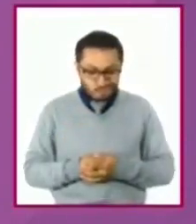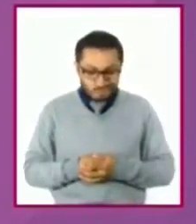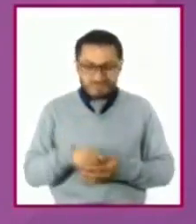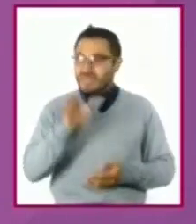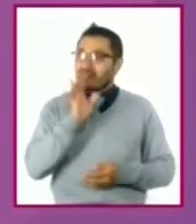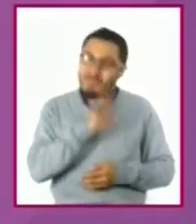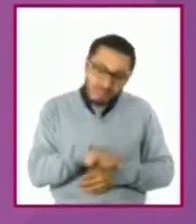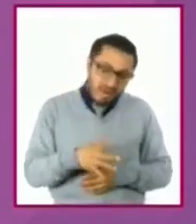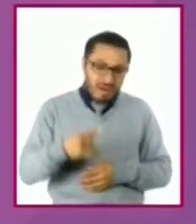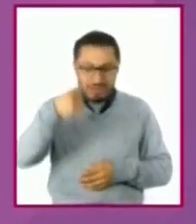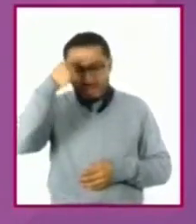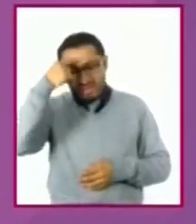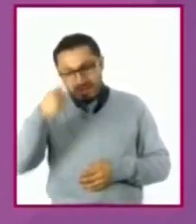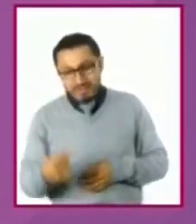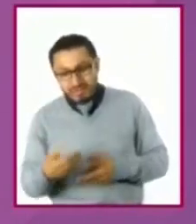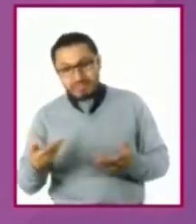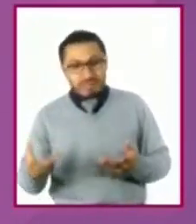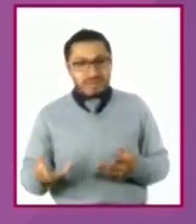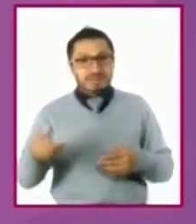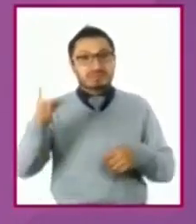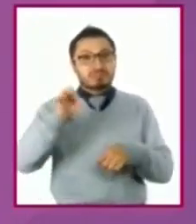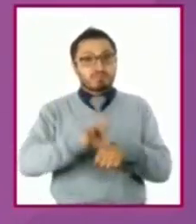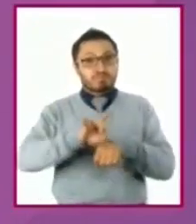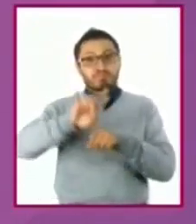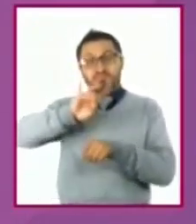mal para que lo envíen a